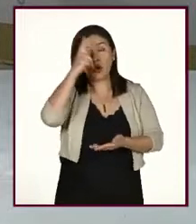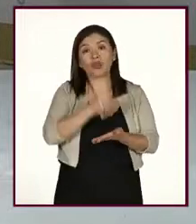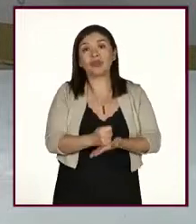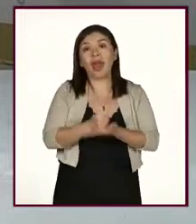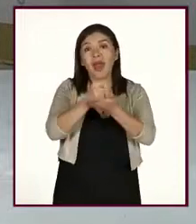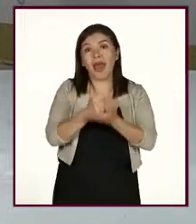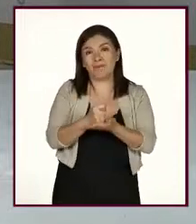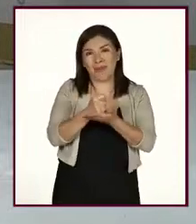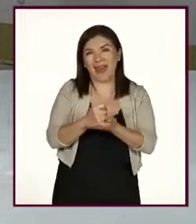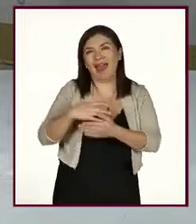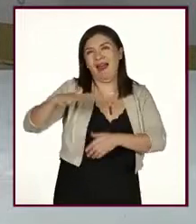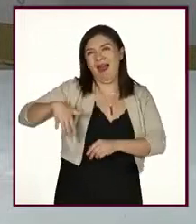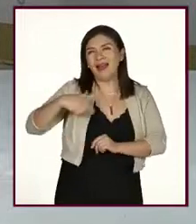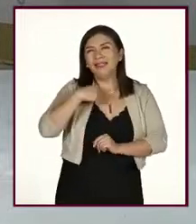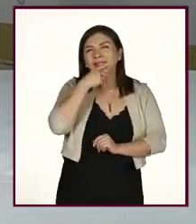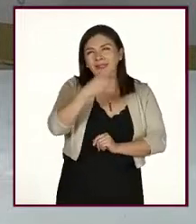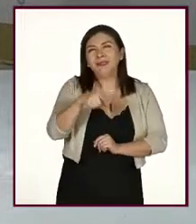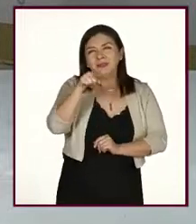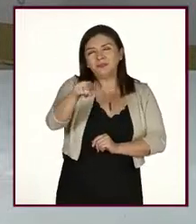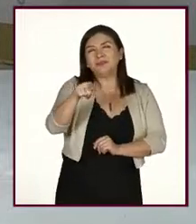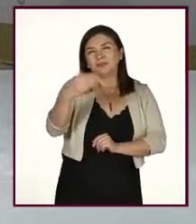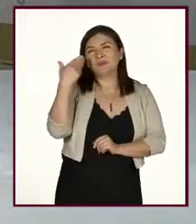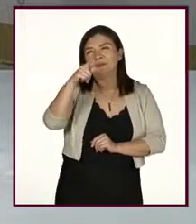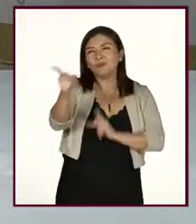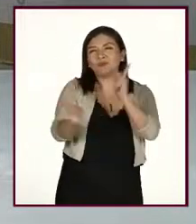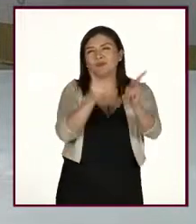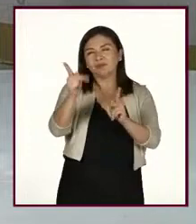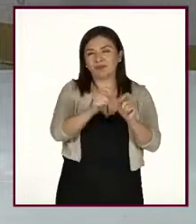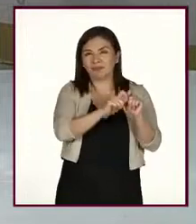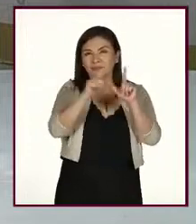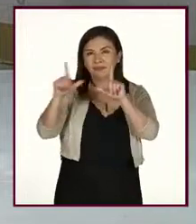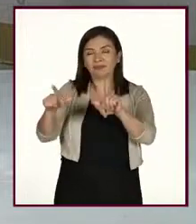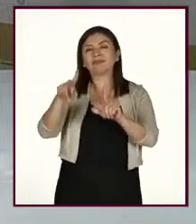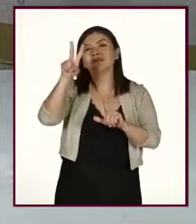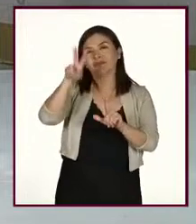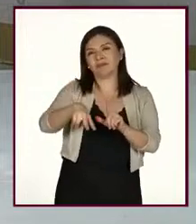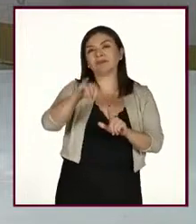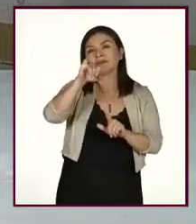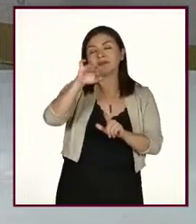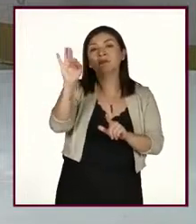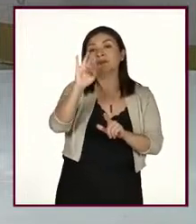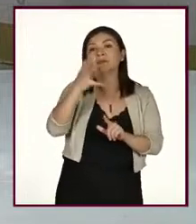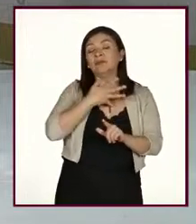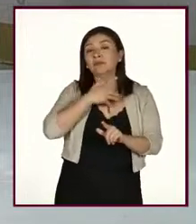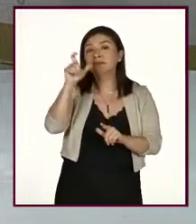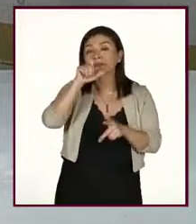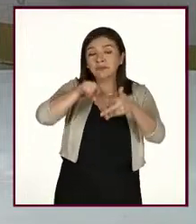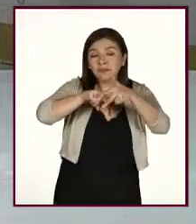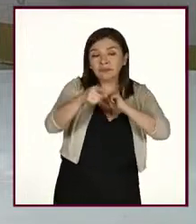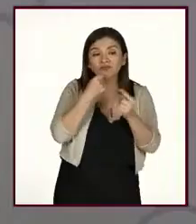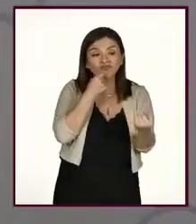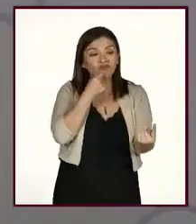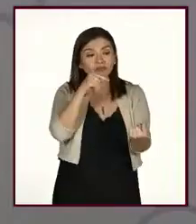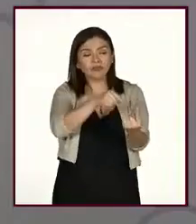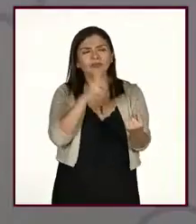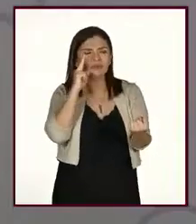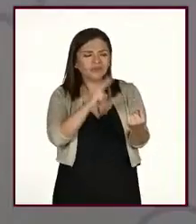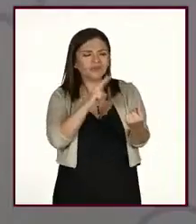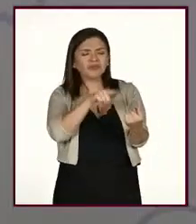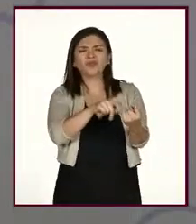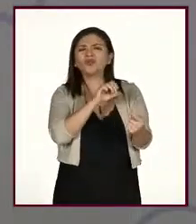que comentamos, e incluso con la pregunta, pues sí, en un caso al inicio o síntomas